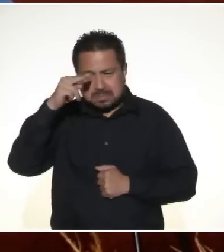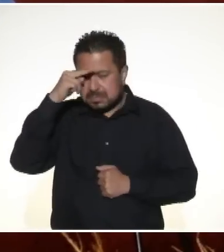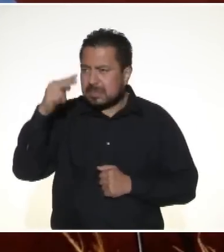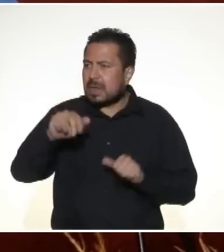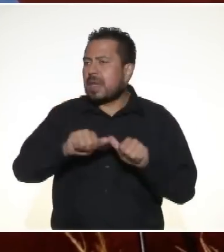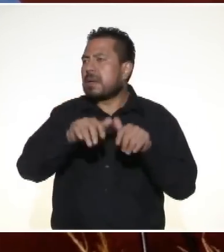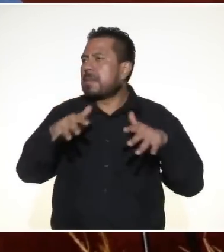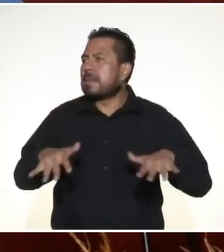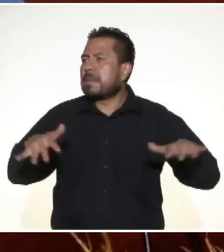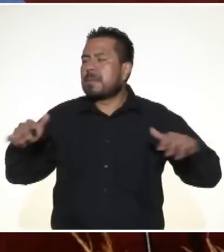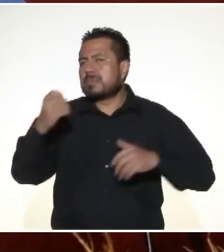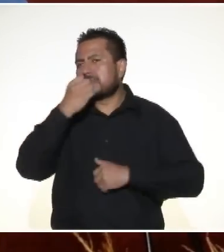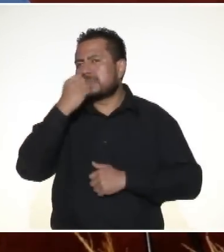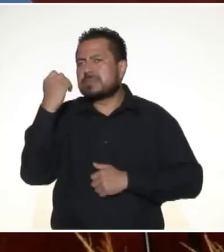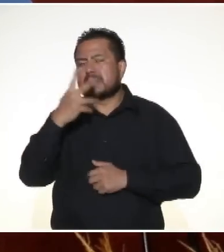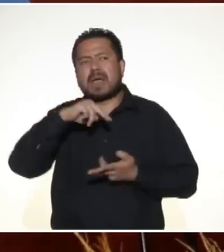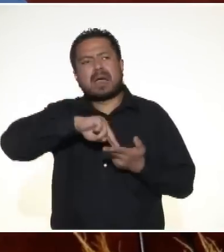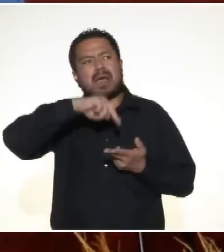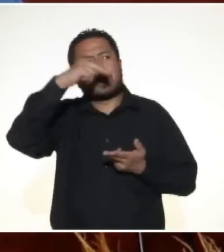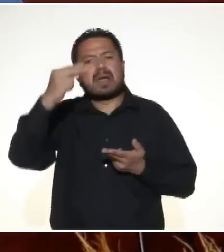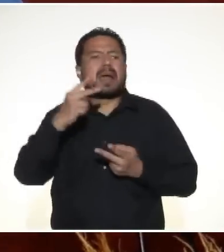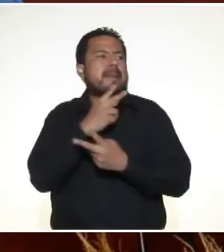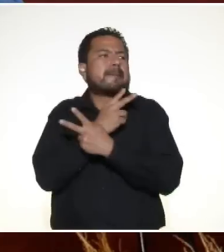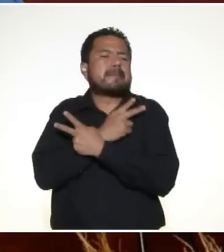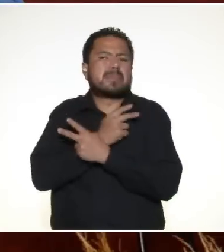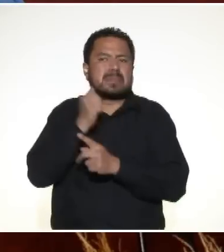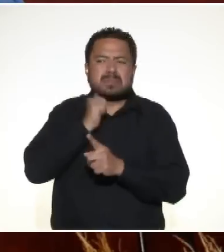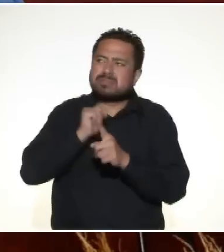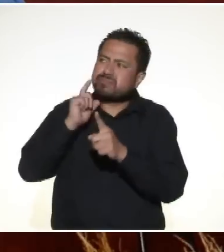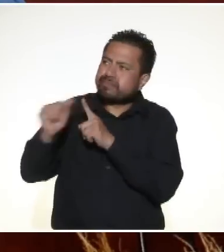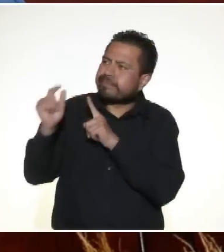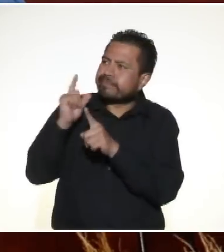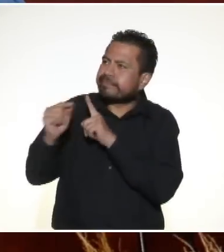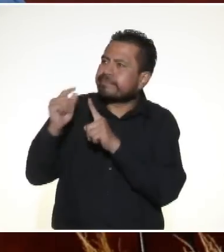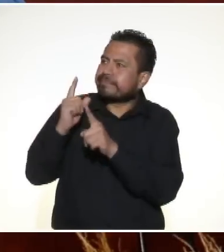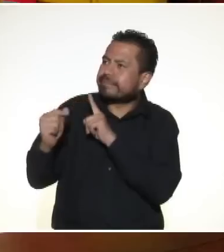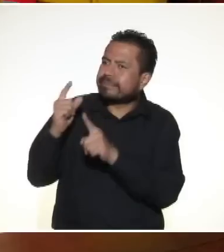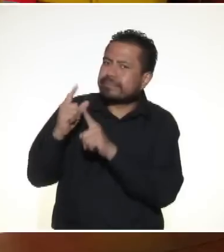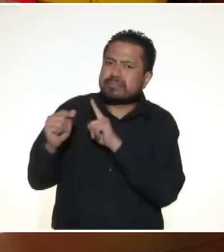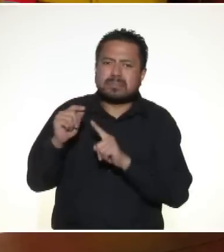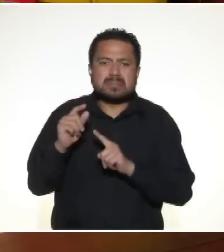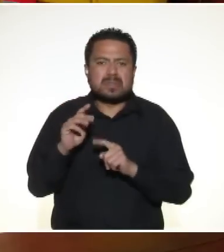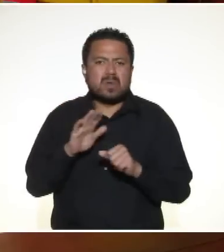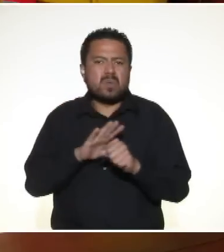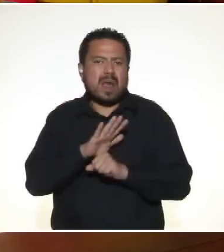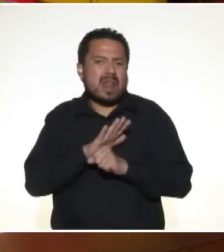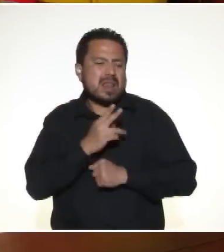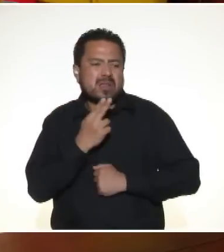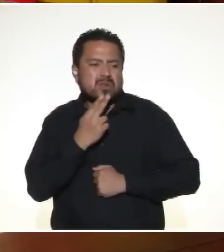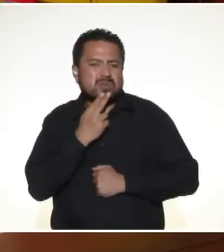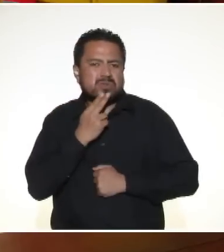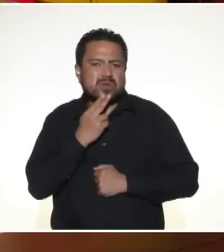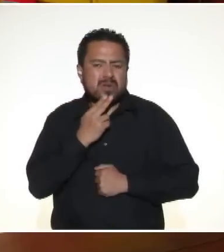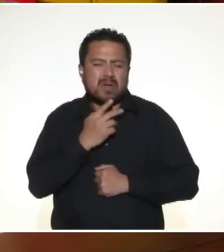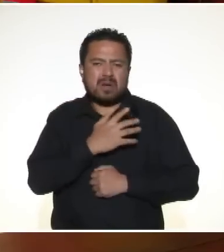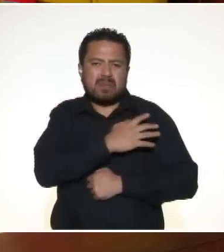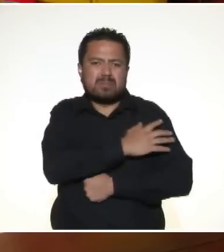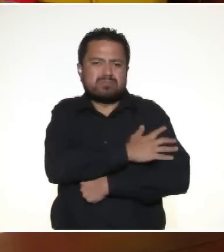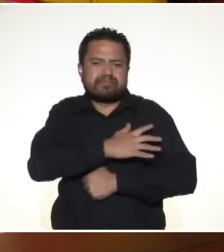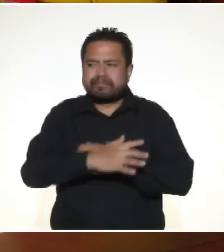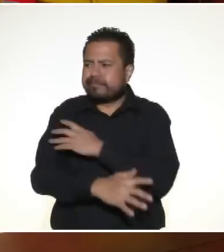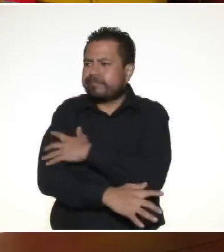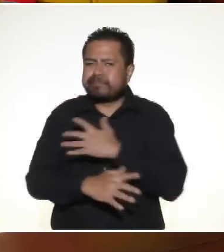playas maravillosas, albercas por todos lados, la gente en las vacaciones corre. ¿Qué tanto sirven los famosos flotis,